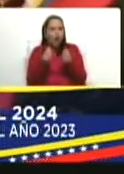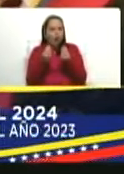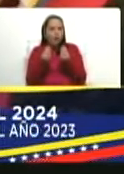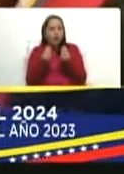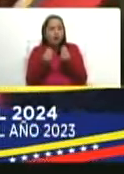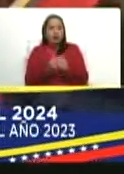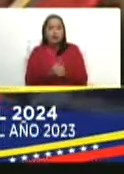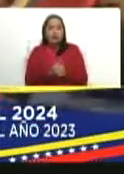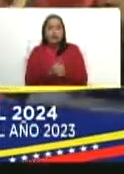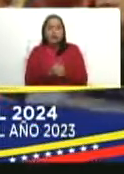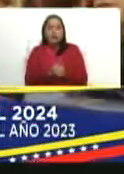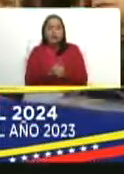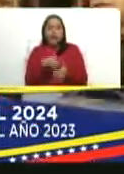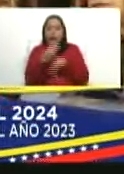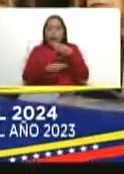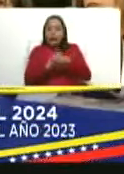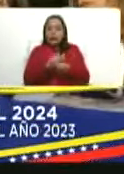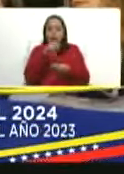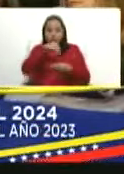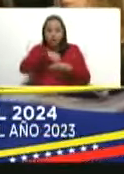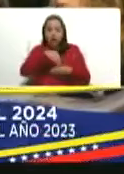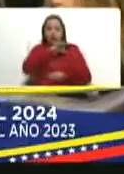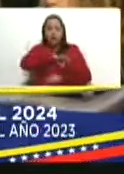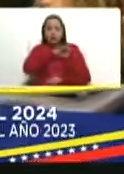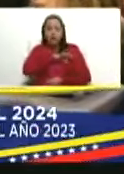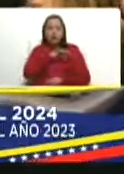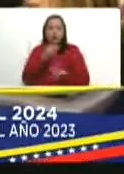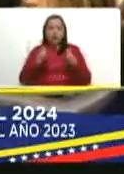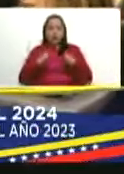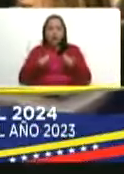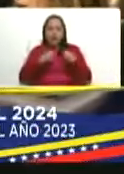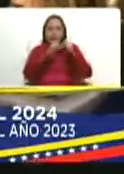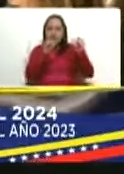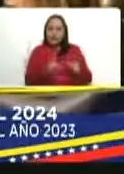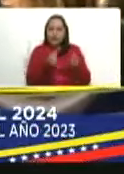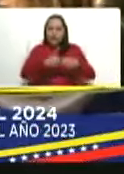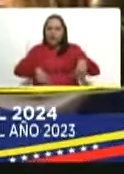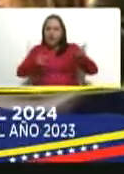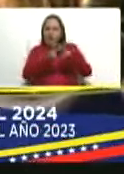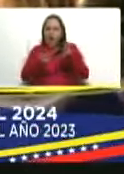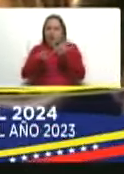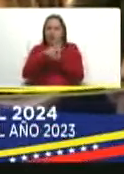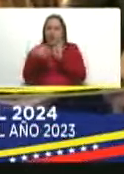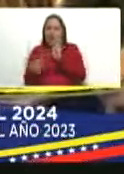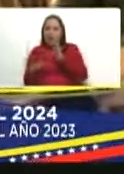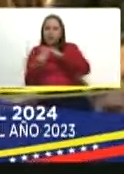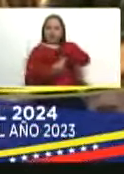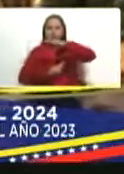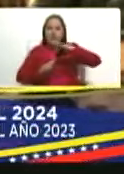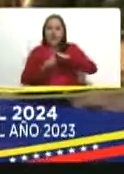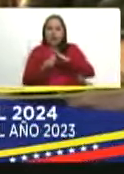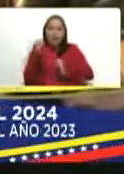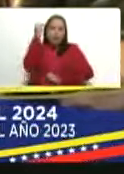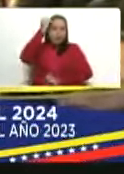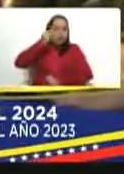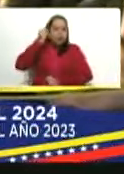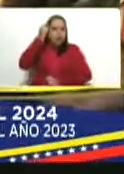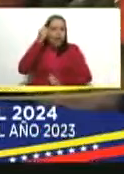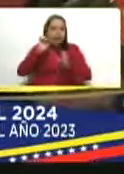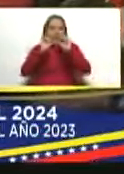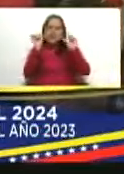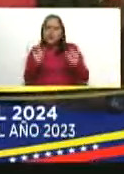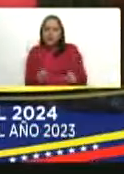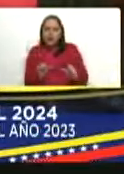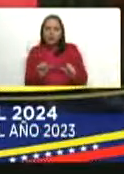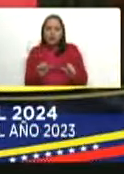reproducir la vida social, su sistema de valores, los derechos fundamentales, la ideología, los sistemas